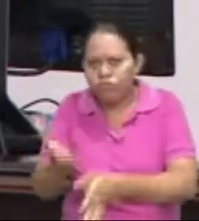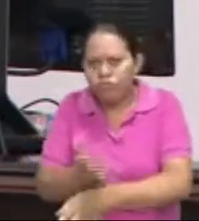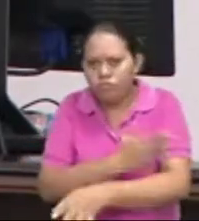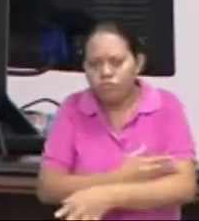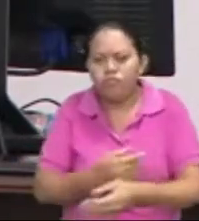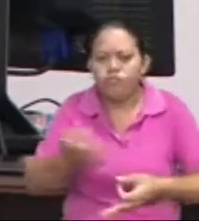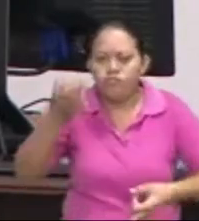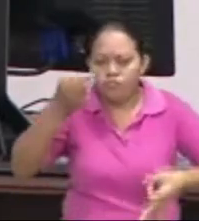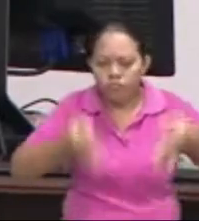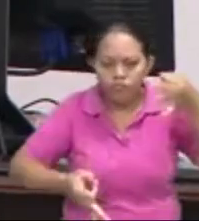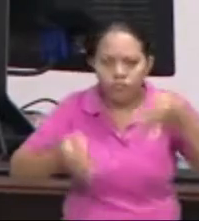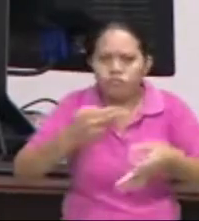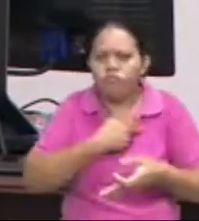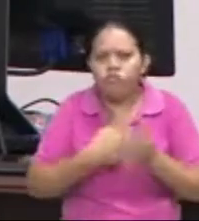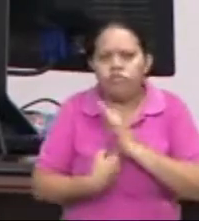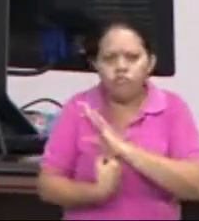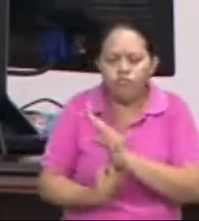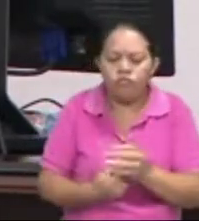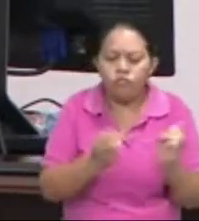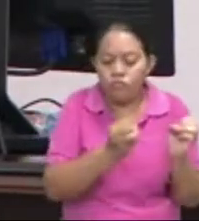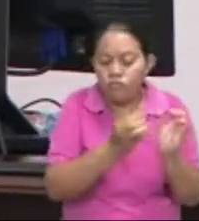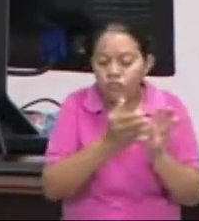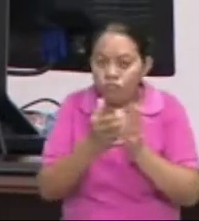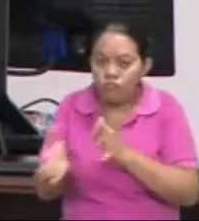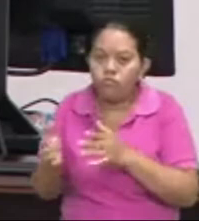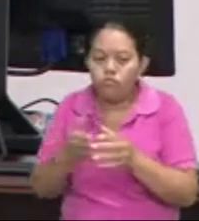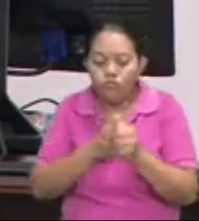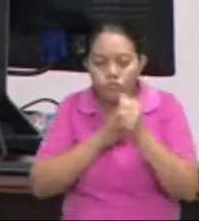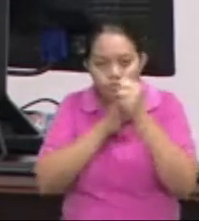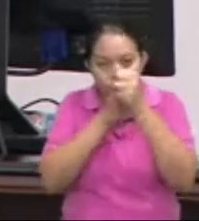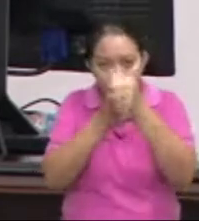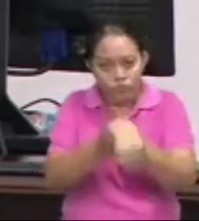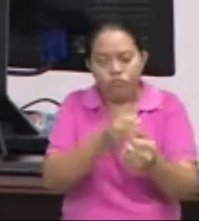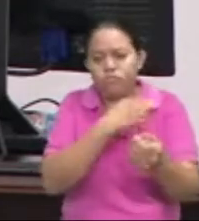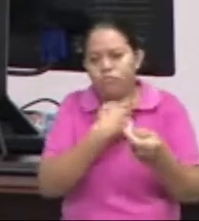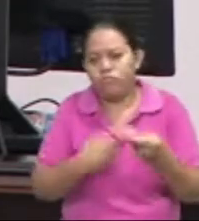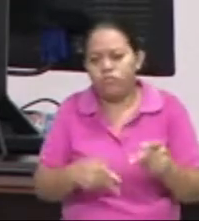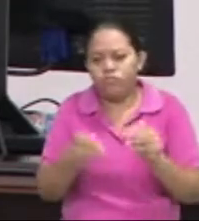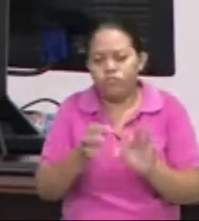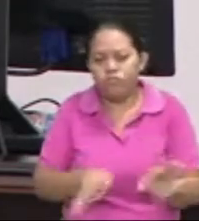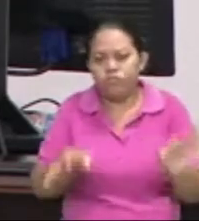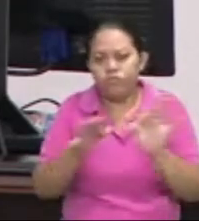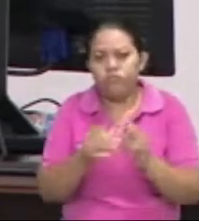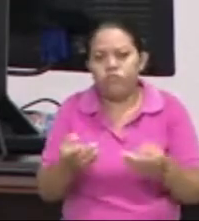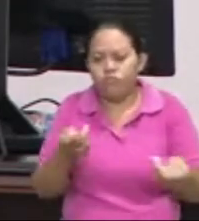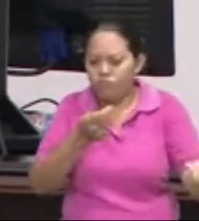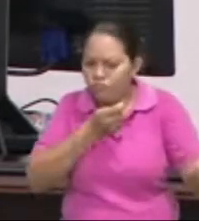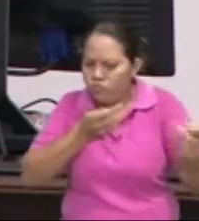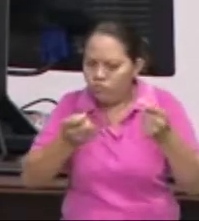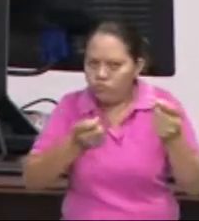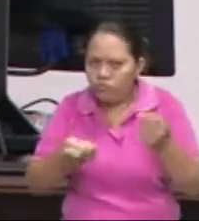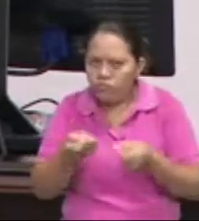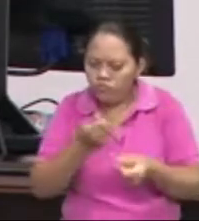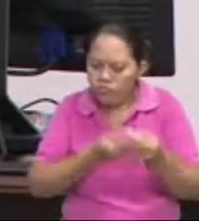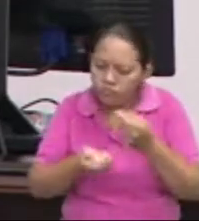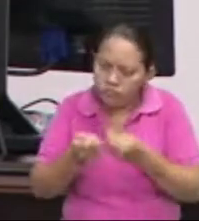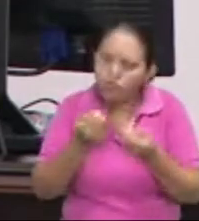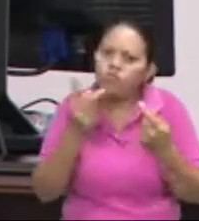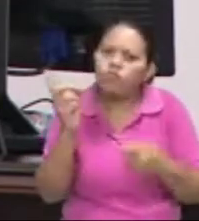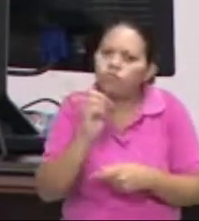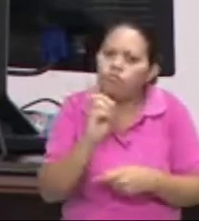el balance fiscal, coordinar y dirigir la ejecución y control del gasto